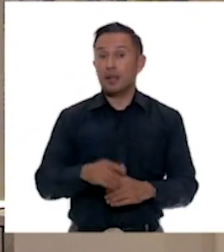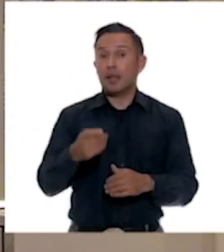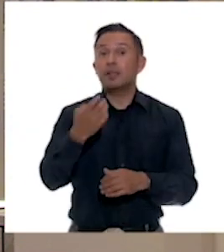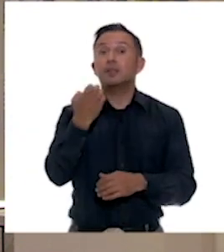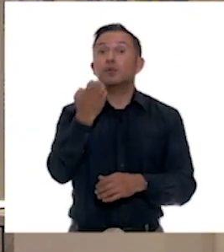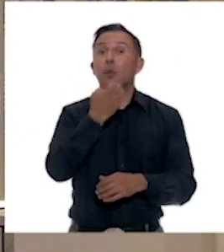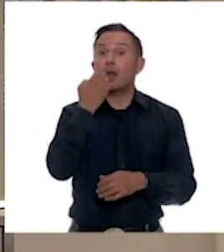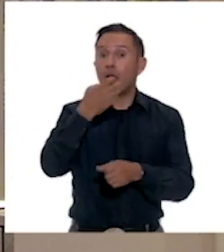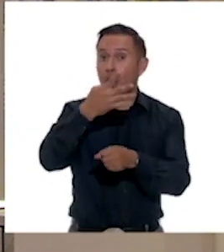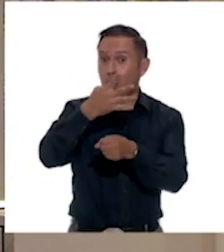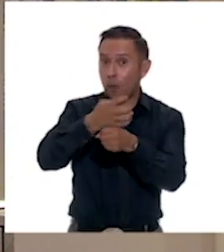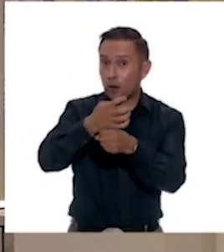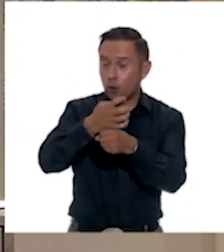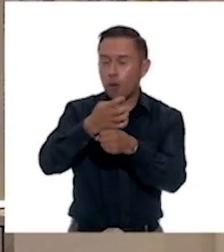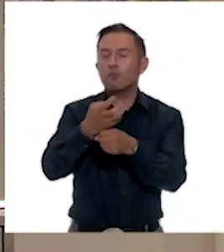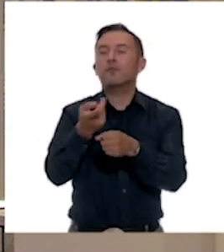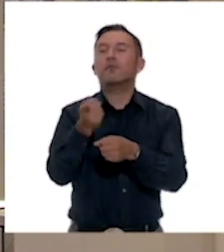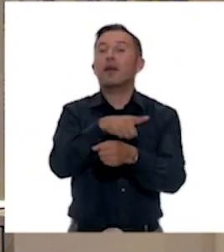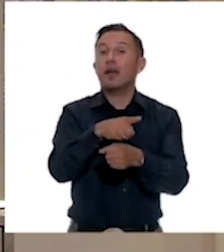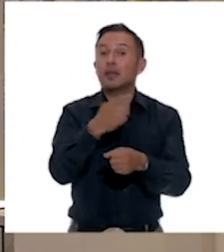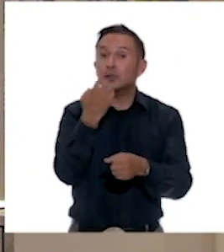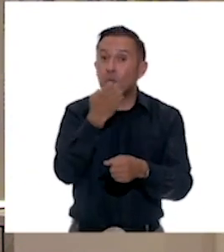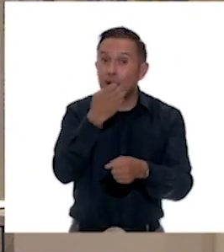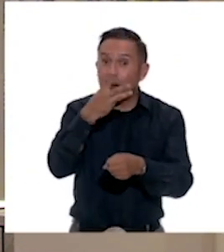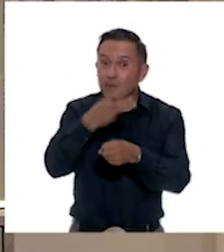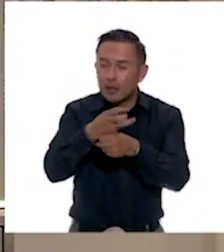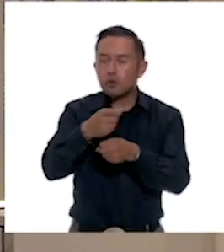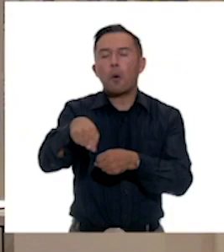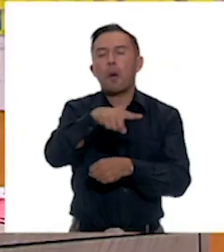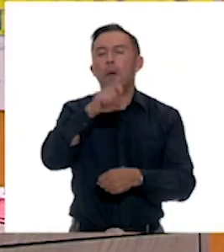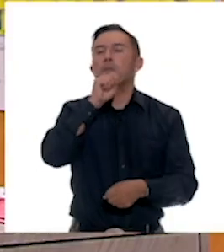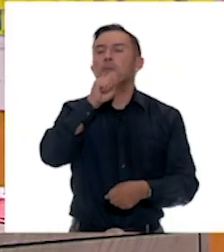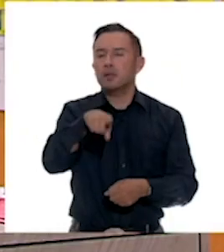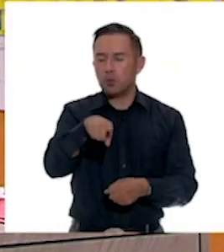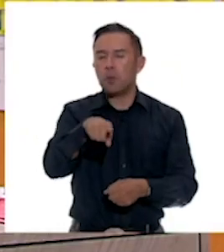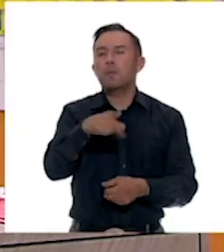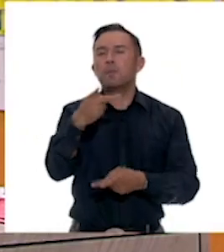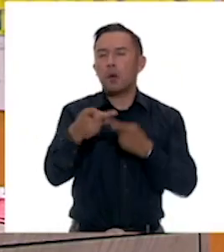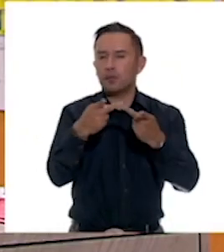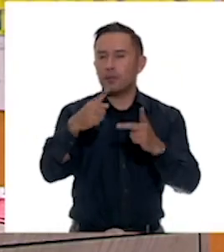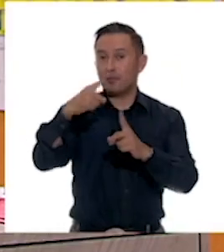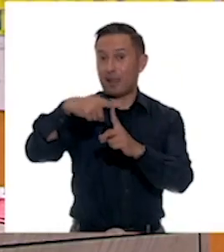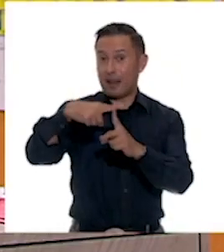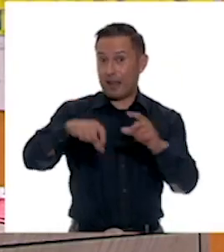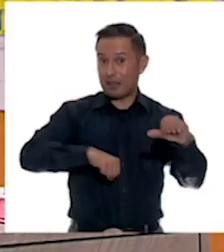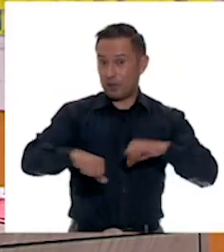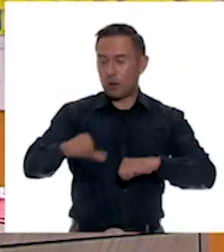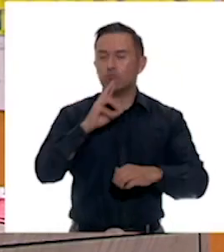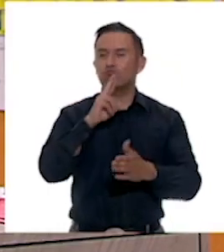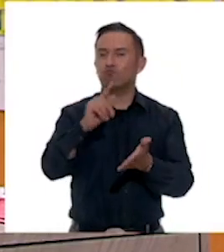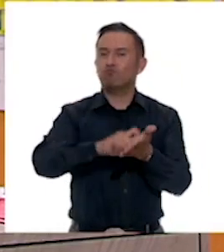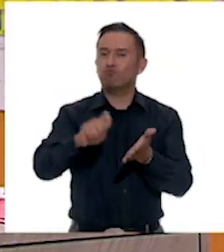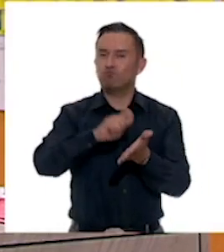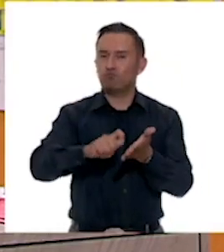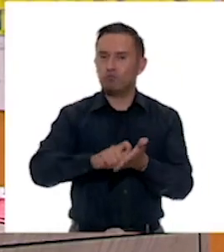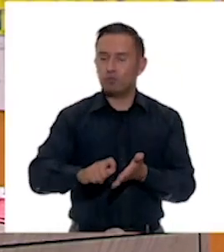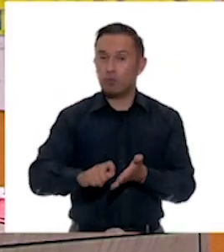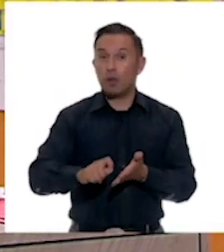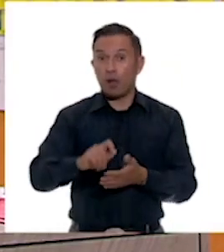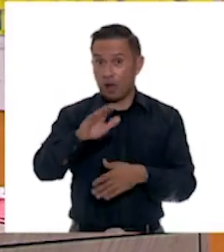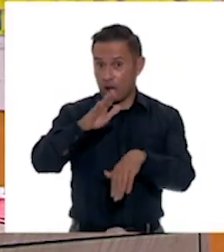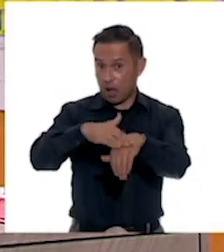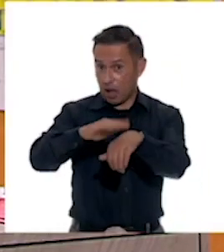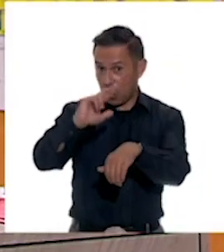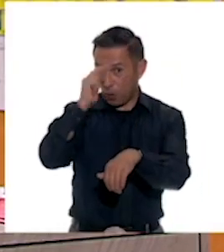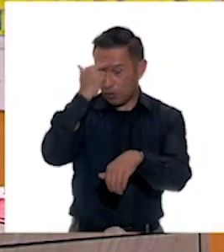de tercer grado deben también responder las preguntas y realizar la actividad. Recuerda que puedes buscar en tu casa otro libro sobre el